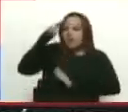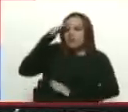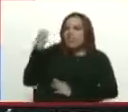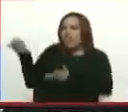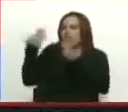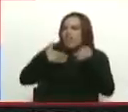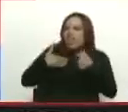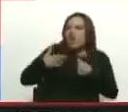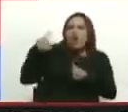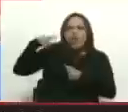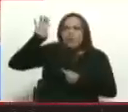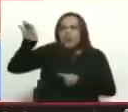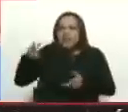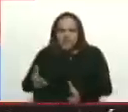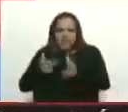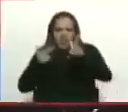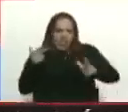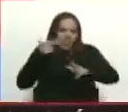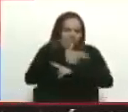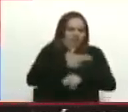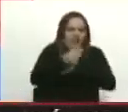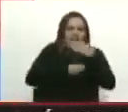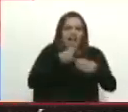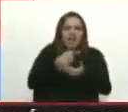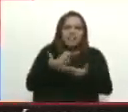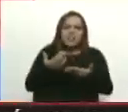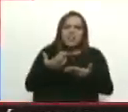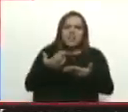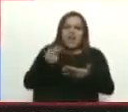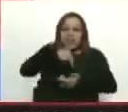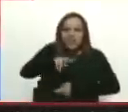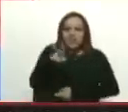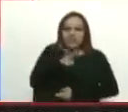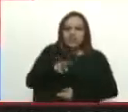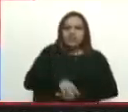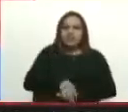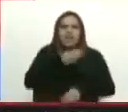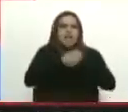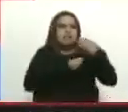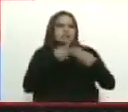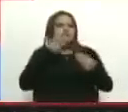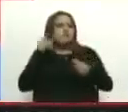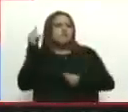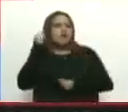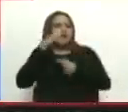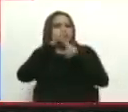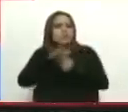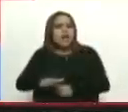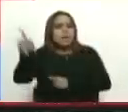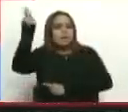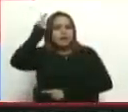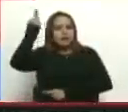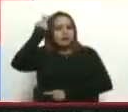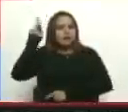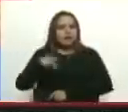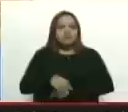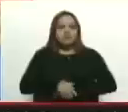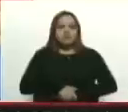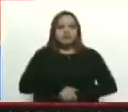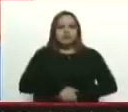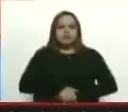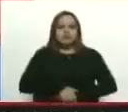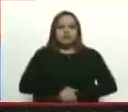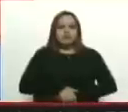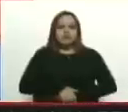tropas extranjeras, a hacer un poco lo que está haciendo la señora esta de dictadora de Perú, que